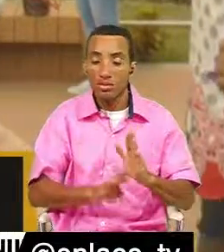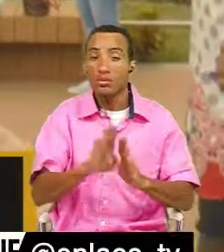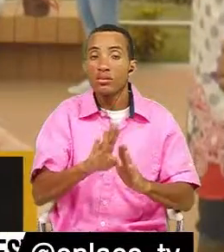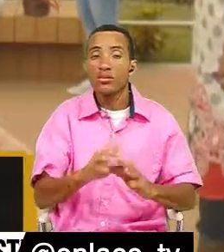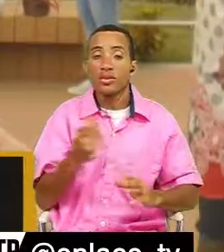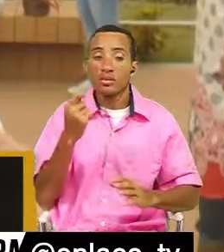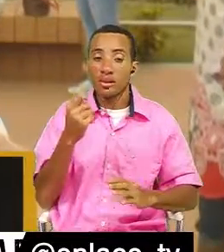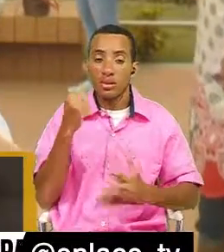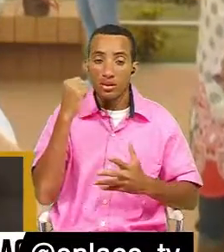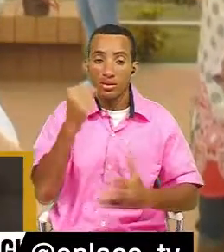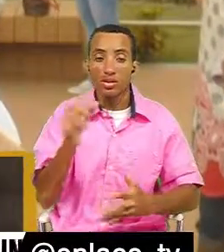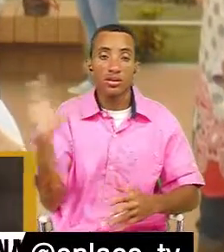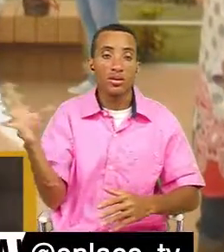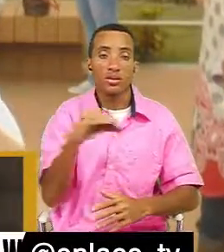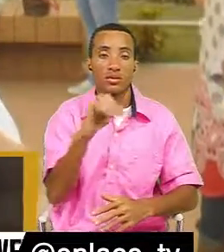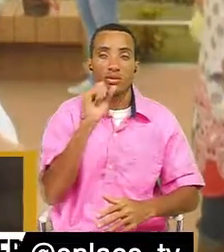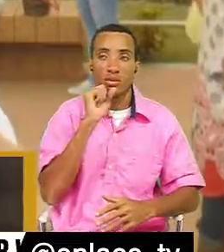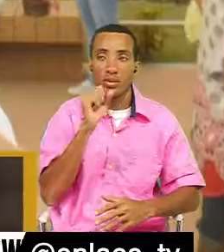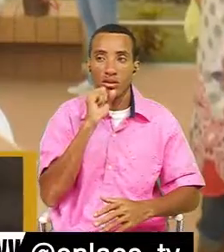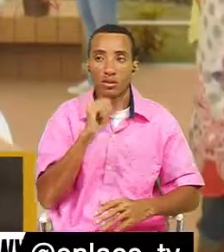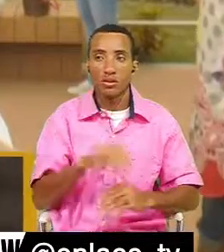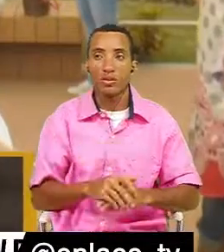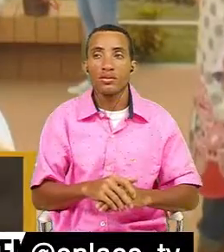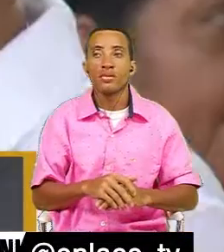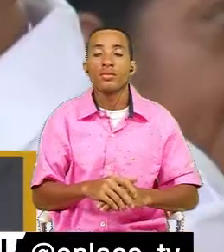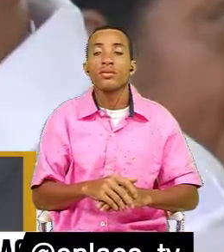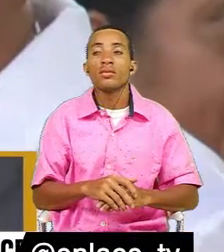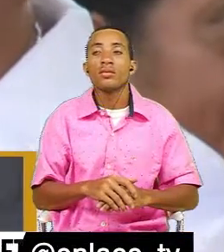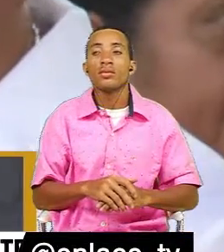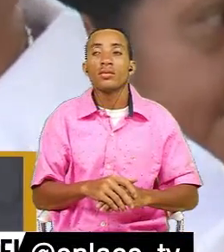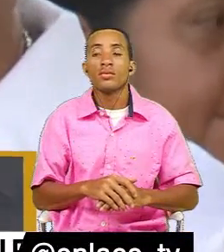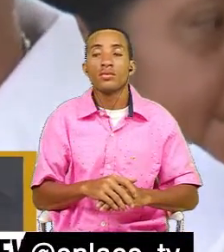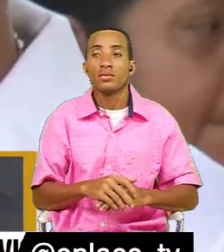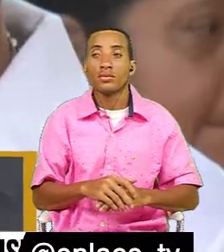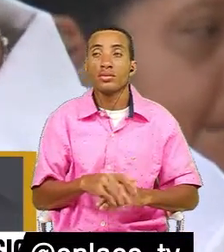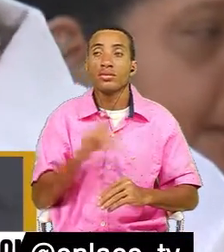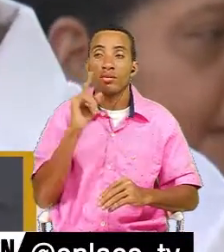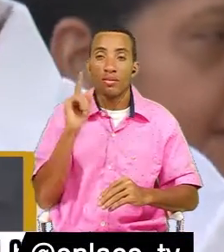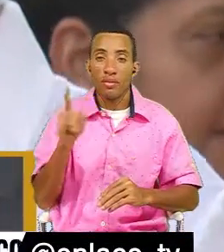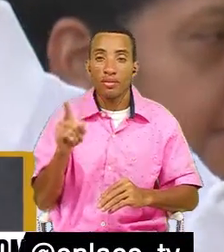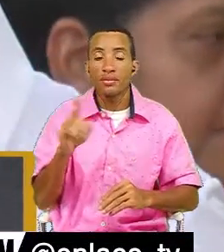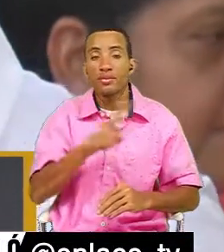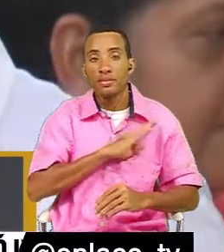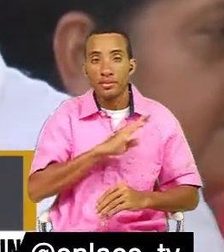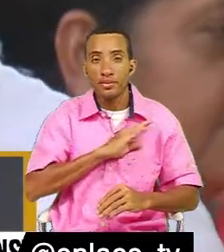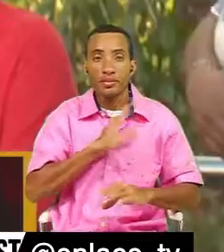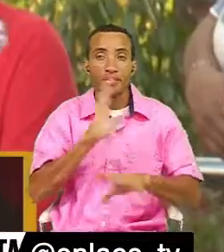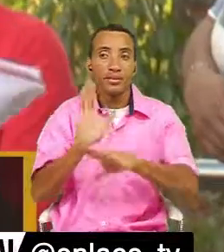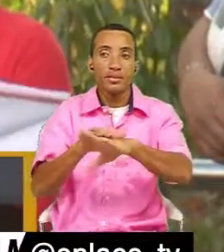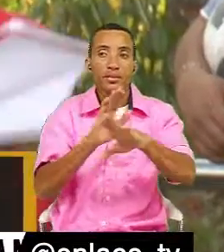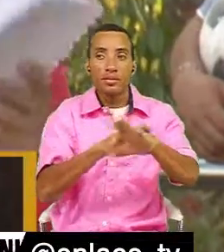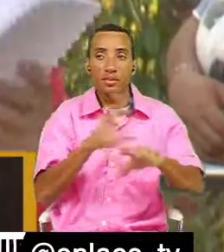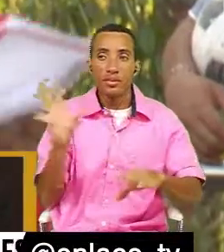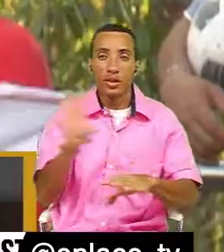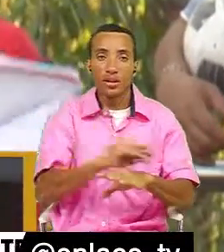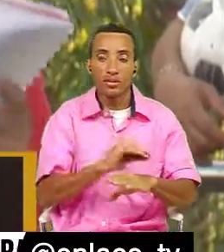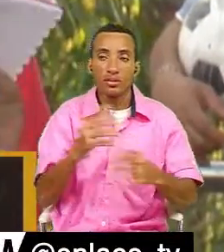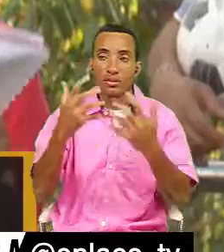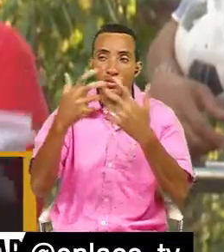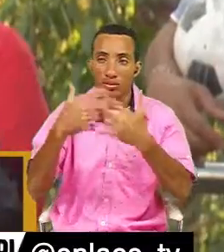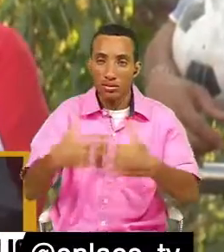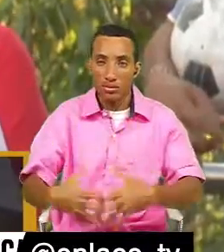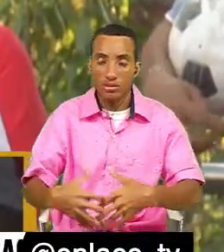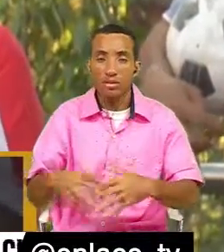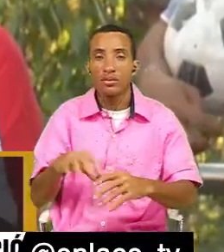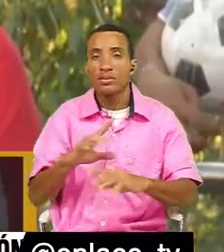plata de los barranqueños, de las barranqueñas, de los contribuyentes. El mandatario local ha hecho una invitación a los restantes contratistas del empréstito a que